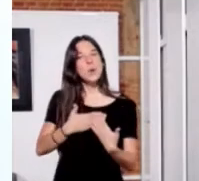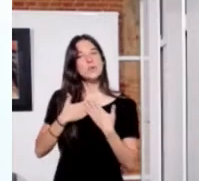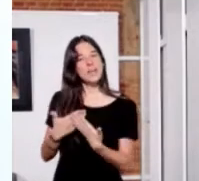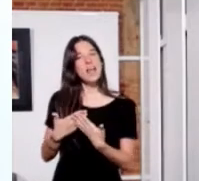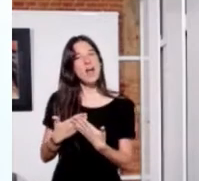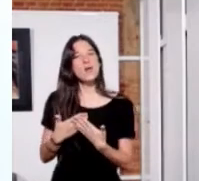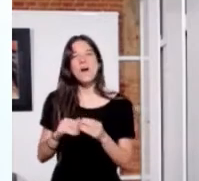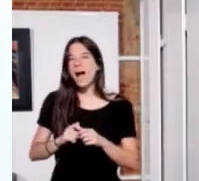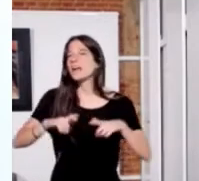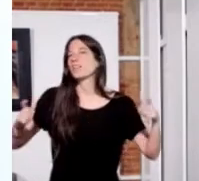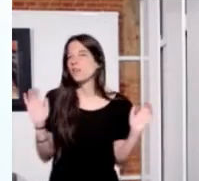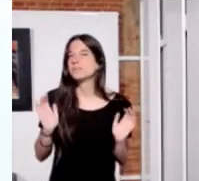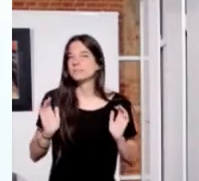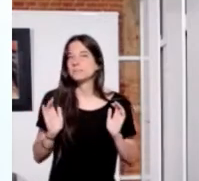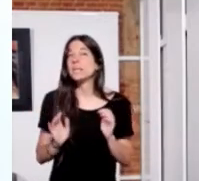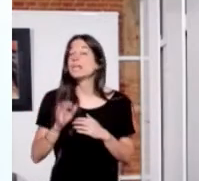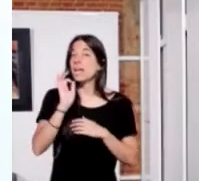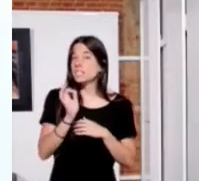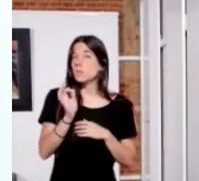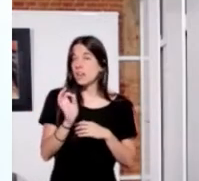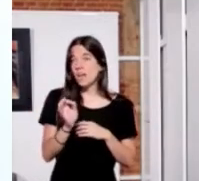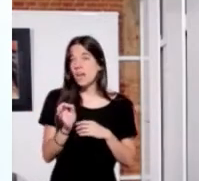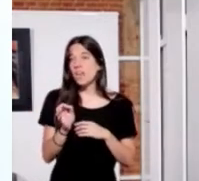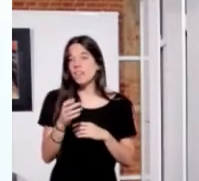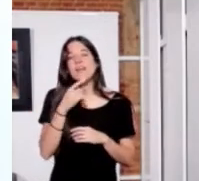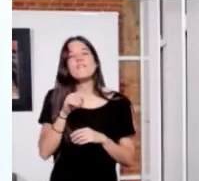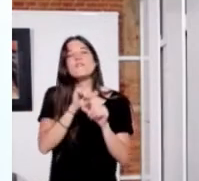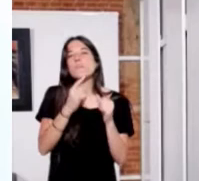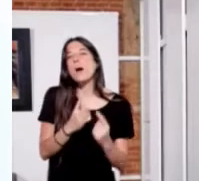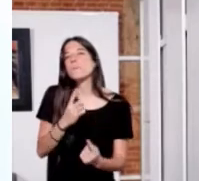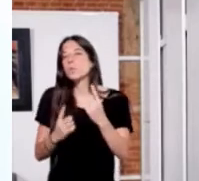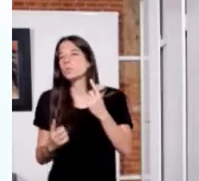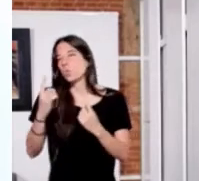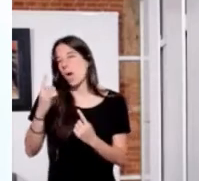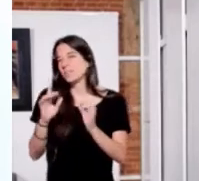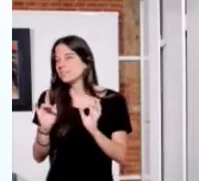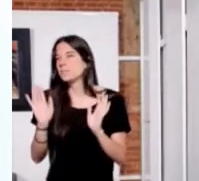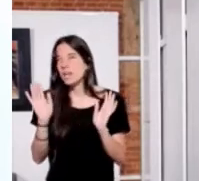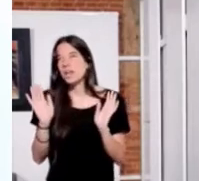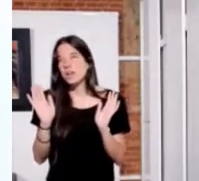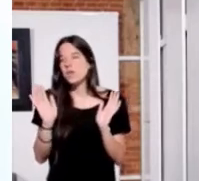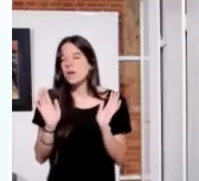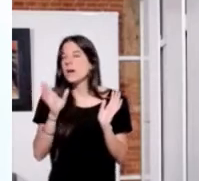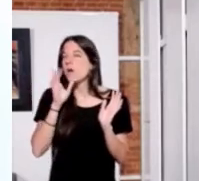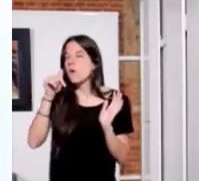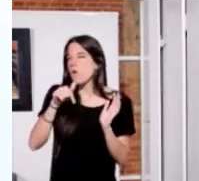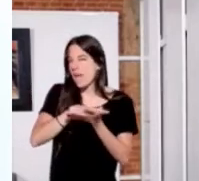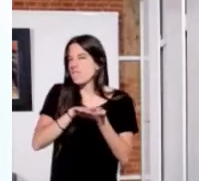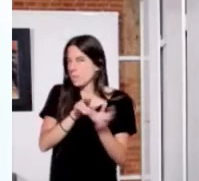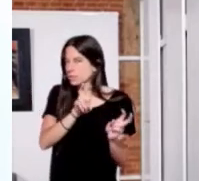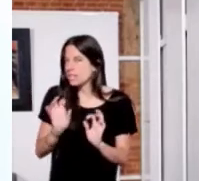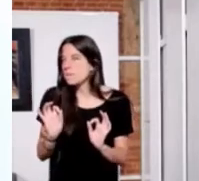crecido. Es cierto que quizás de forma puntual, pero de eso vamos a hablar hoy, de